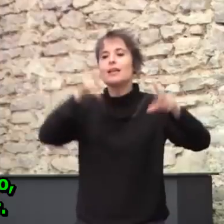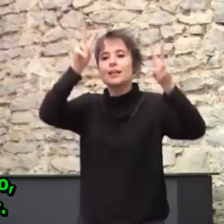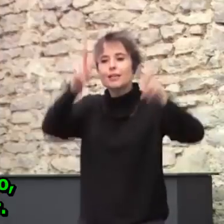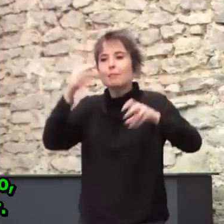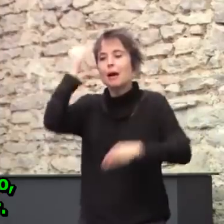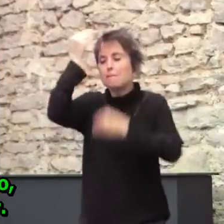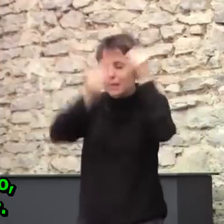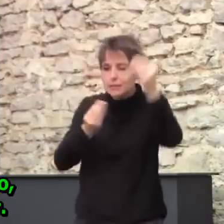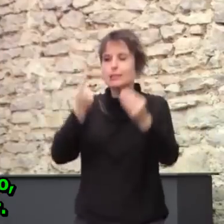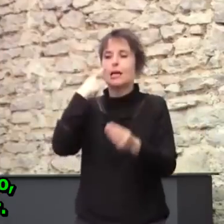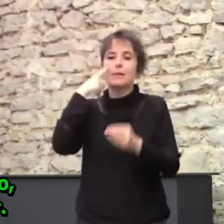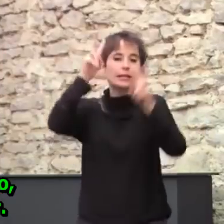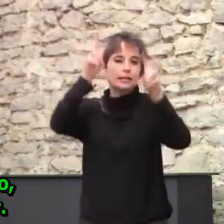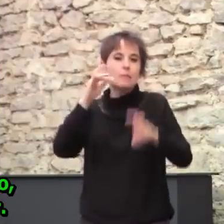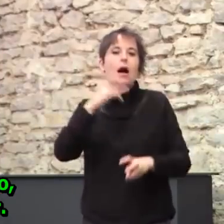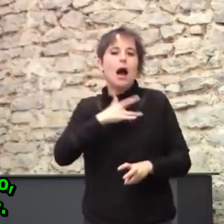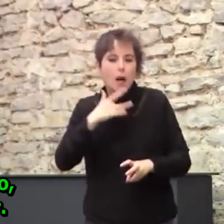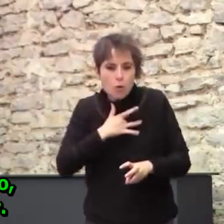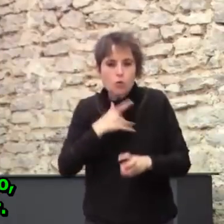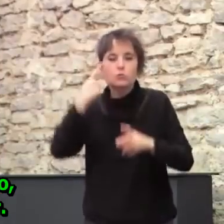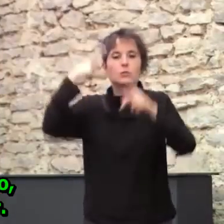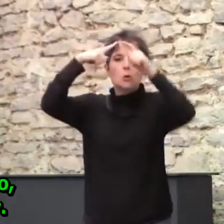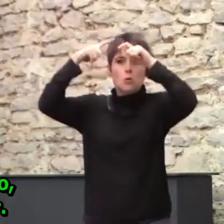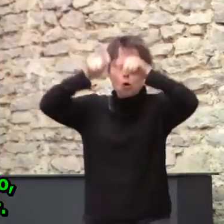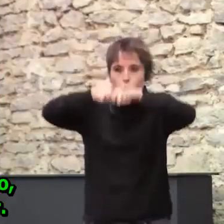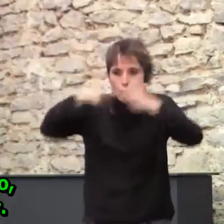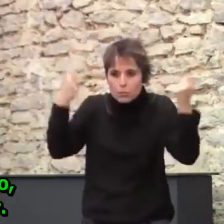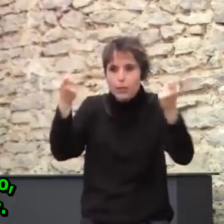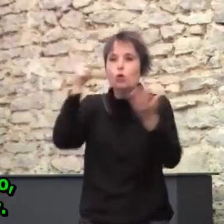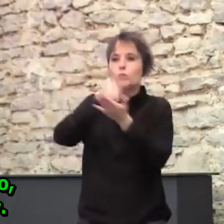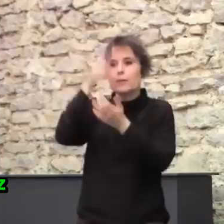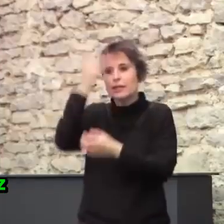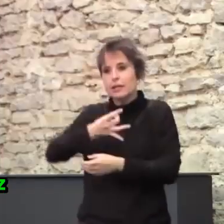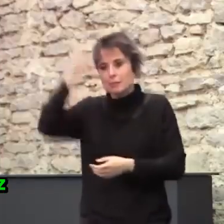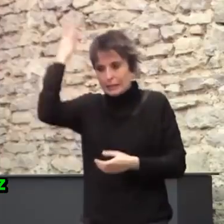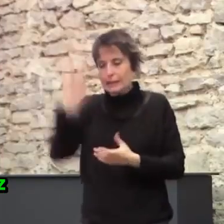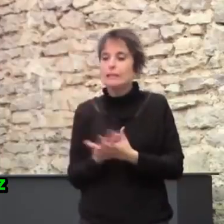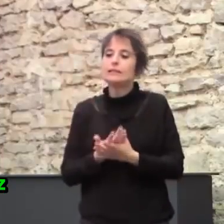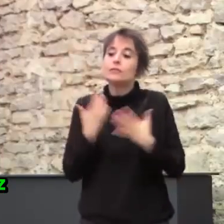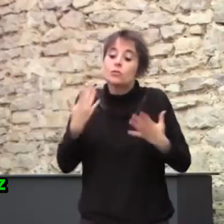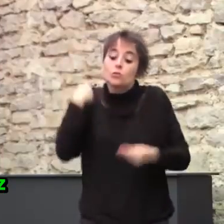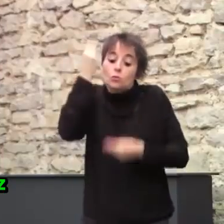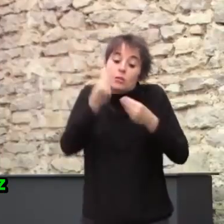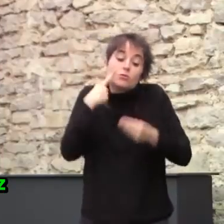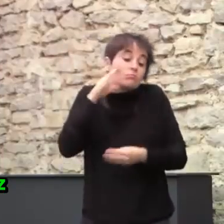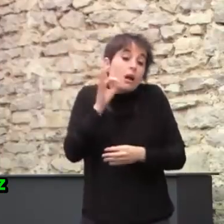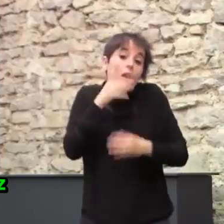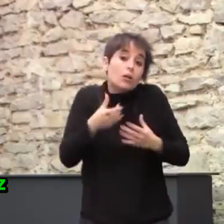¿no? Pensarlo, repensarlo, desaprenderlo, deconstruirlo y volverlo a inventar. Y en ese sentido, pues creo que cada